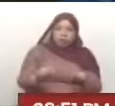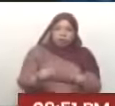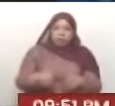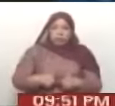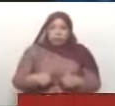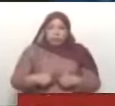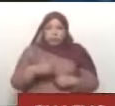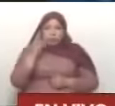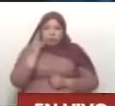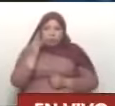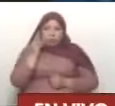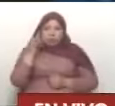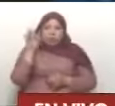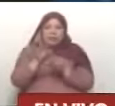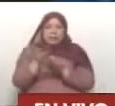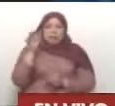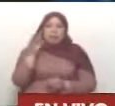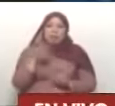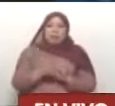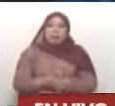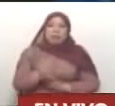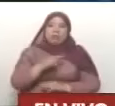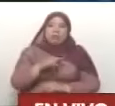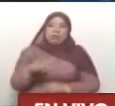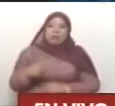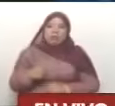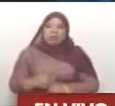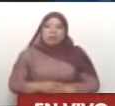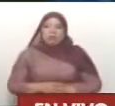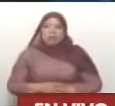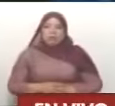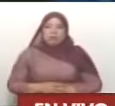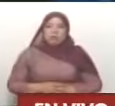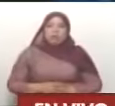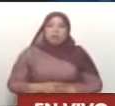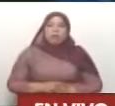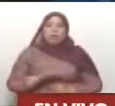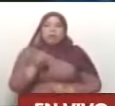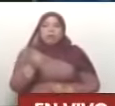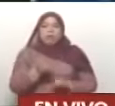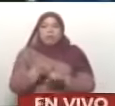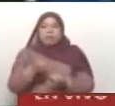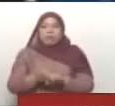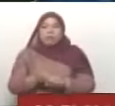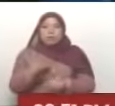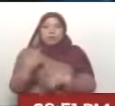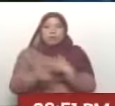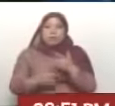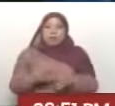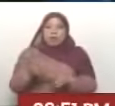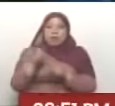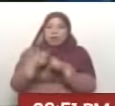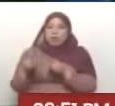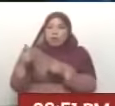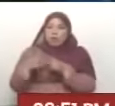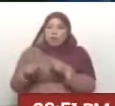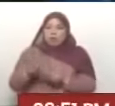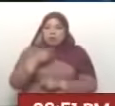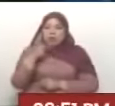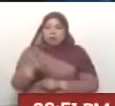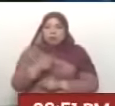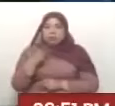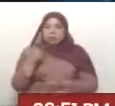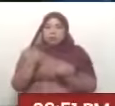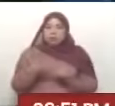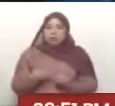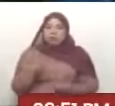una experiencia que era exitosa, sin duda alguna. Entonces usted definió 10 vértices. Esos 10 vértices tienen que ver con diferentes componentes,